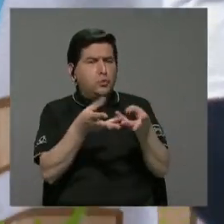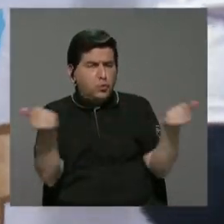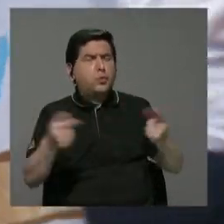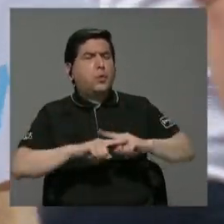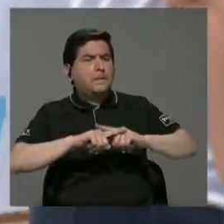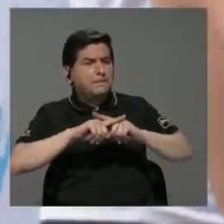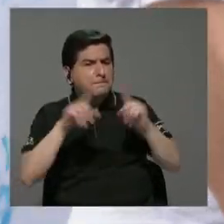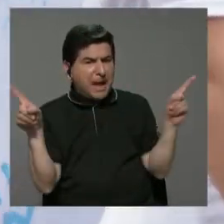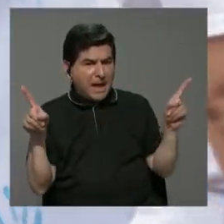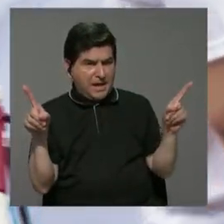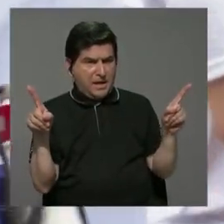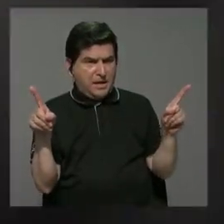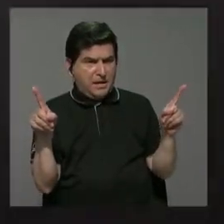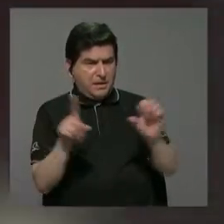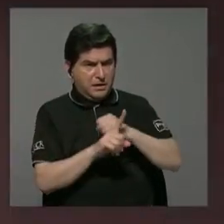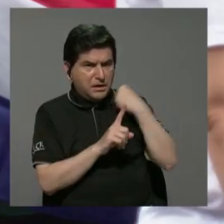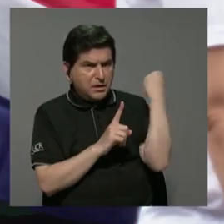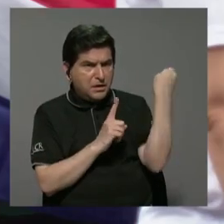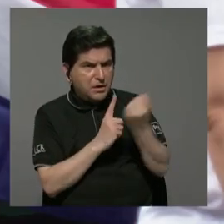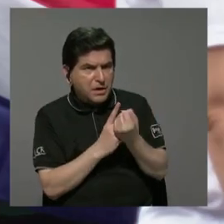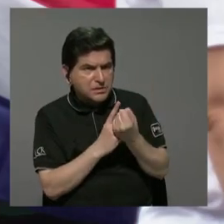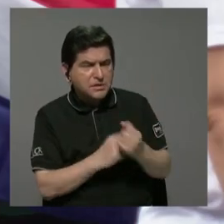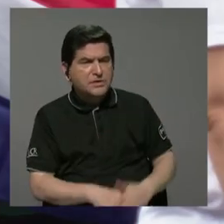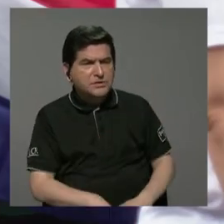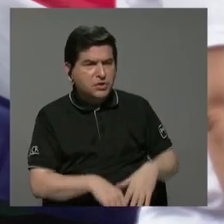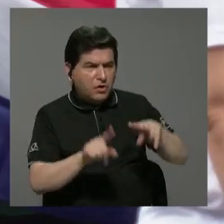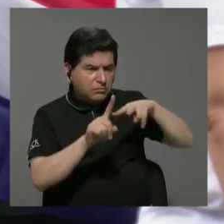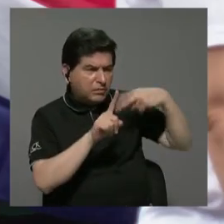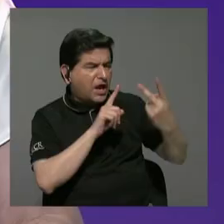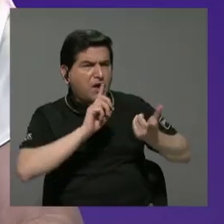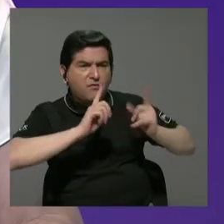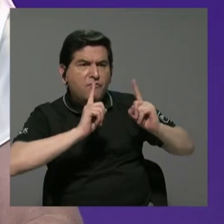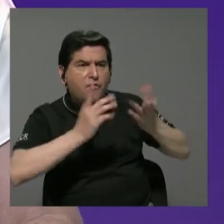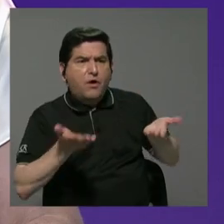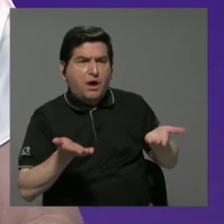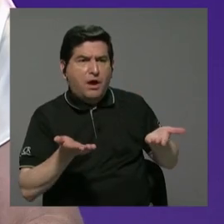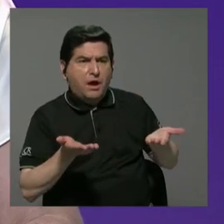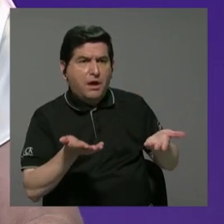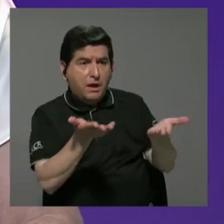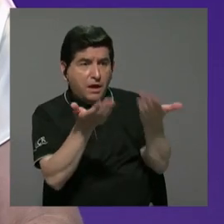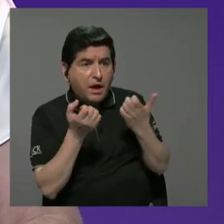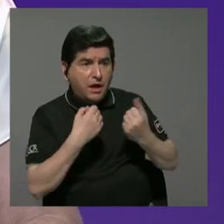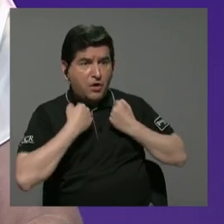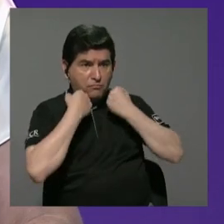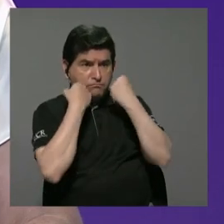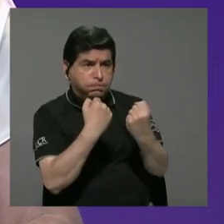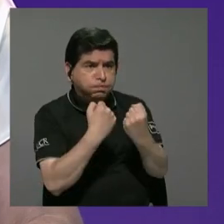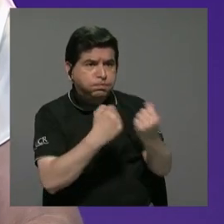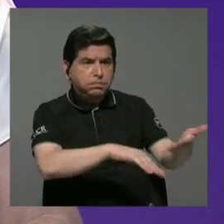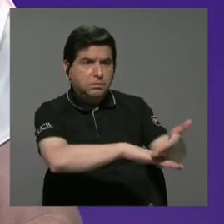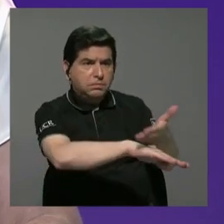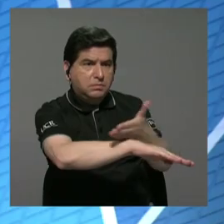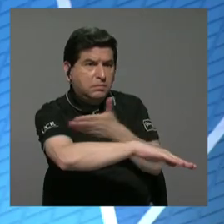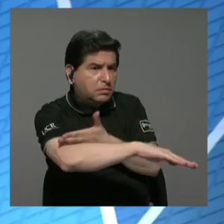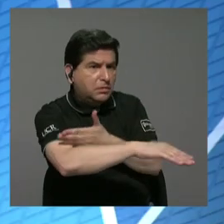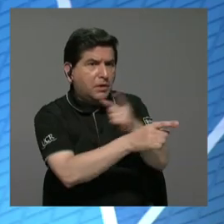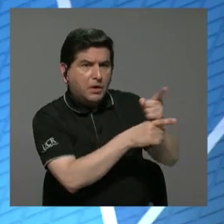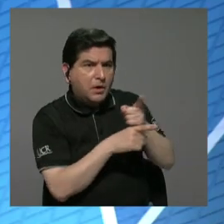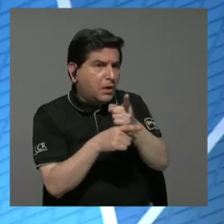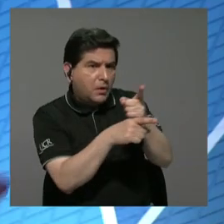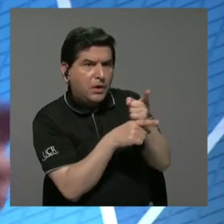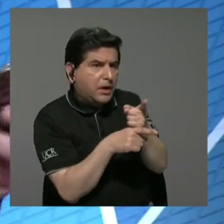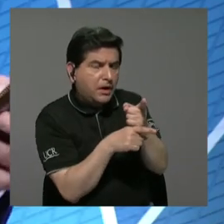pero el asunto es sobre cuál es el enfoque. Claro. ¿Queremos fortalecer, mejorar,